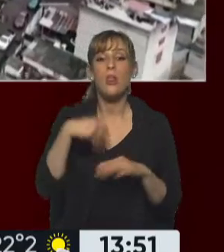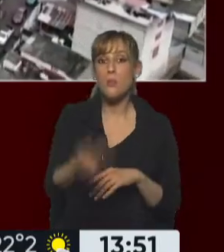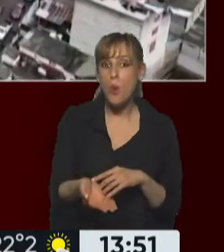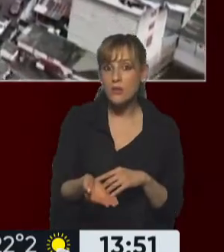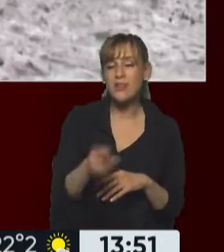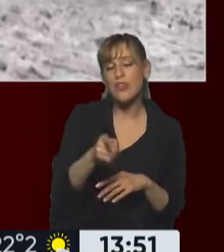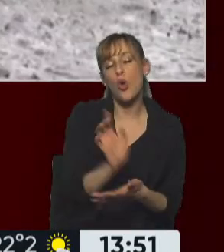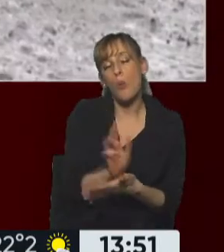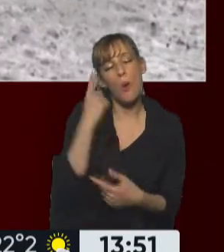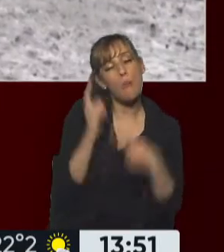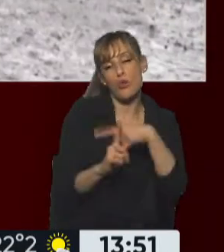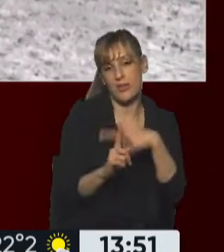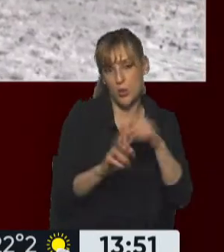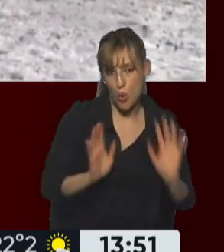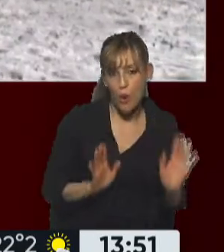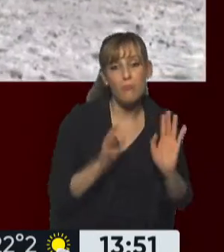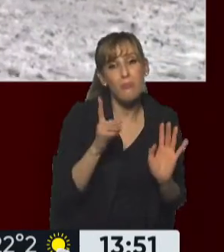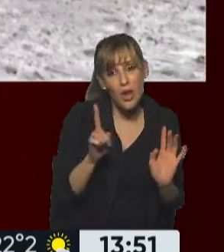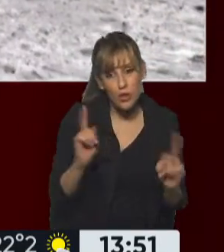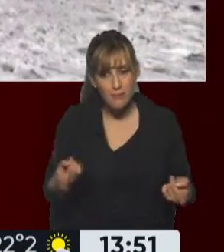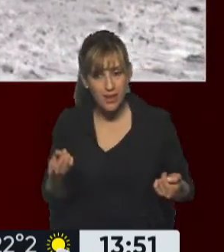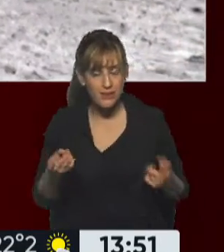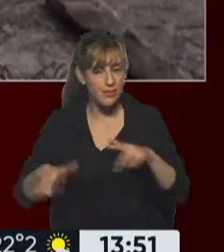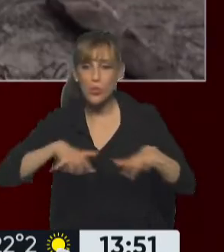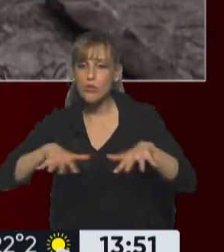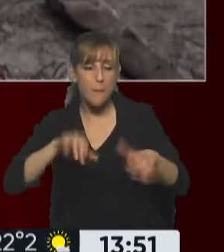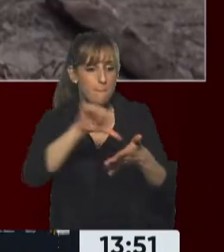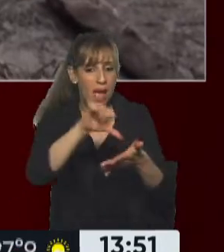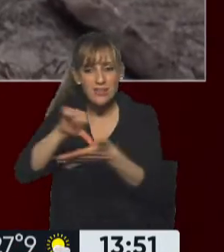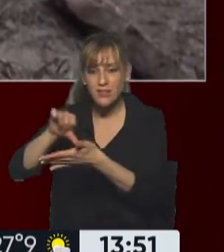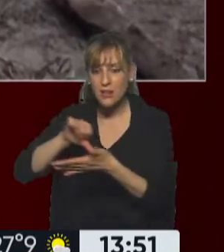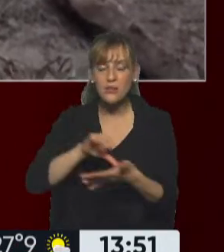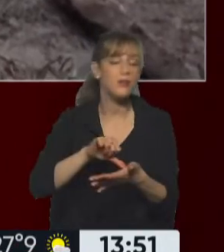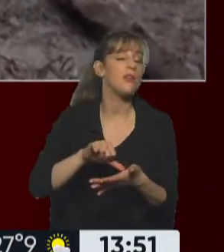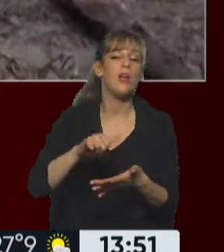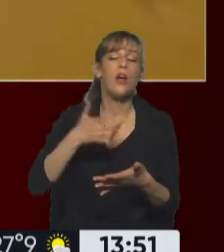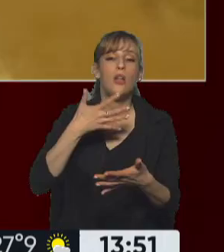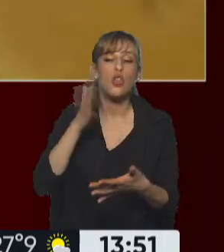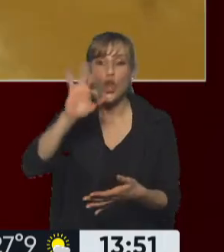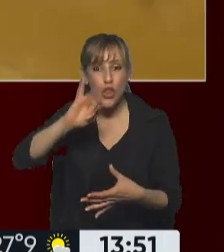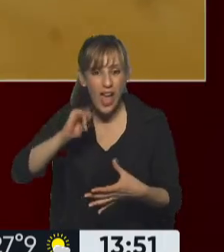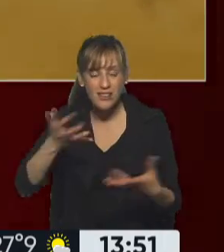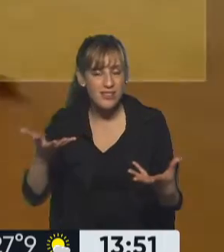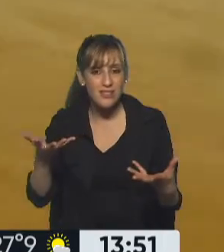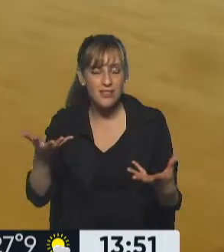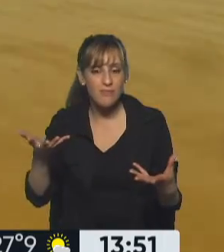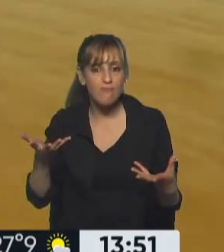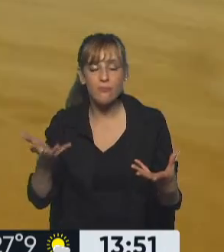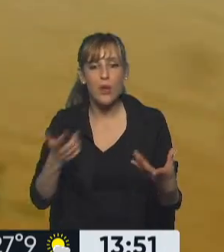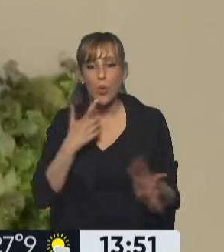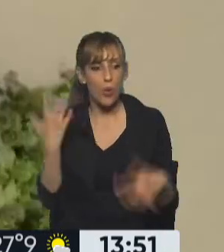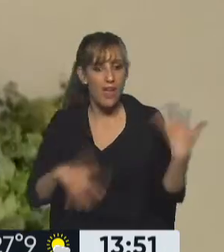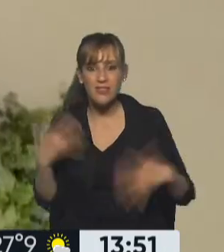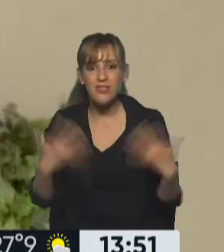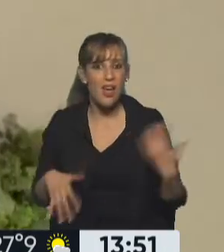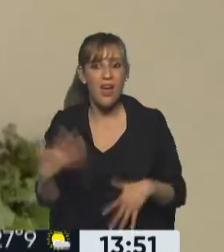más optimista. Y después hay una realidad de los países que tienen que ver con las urgencias que le demanda